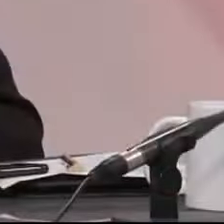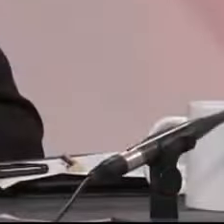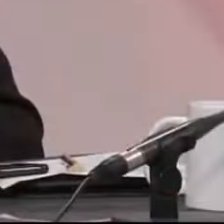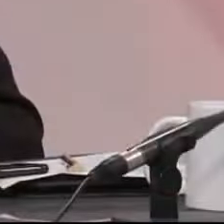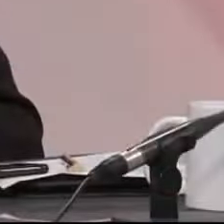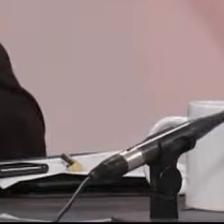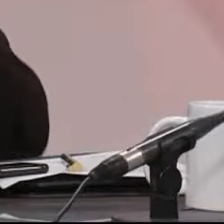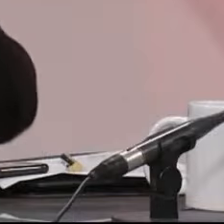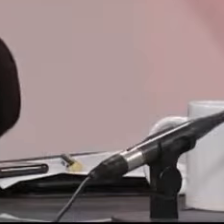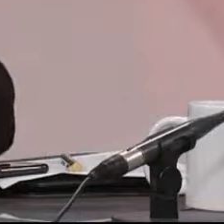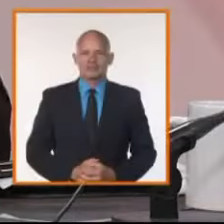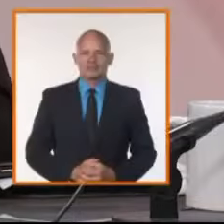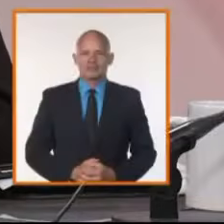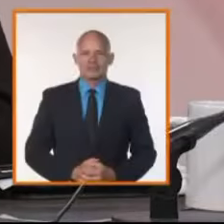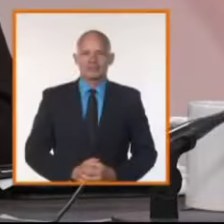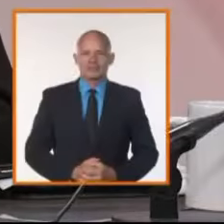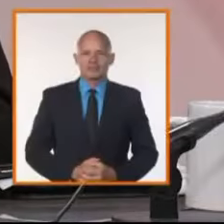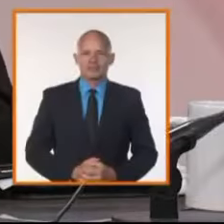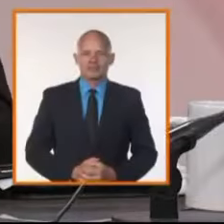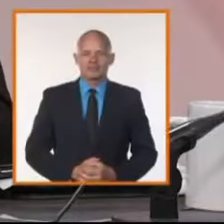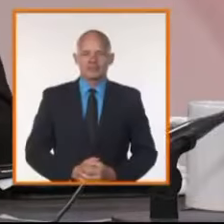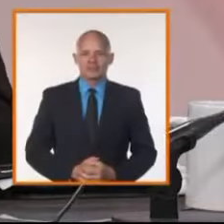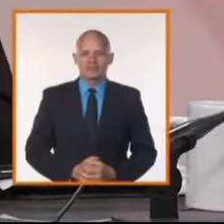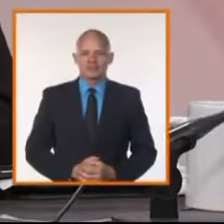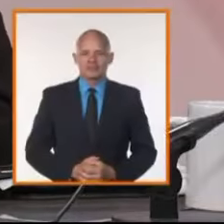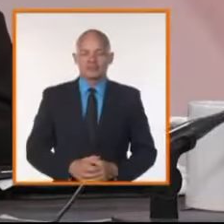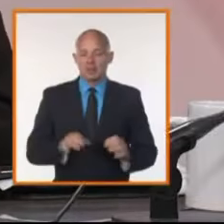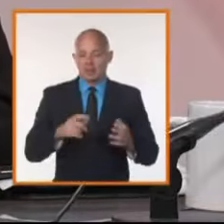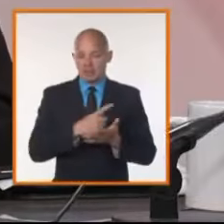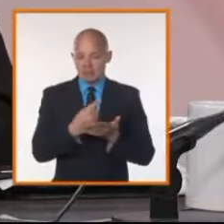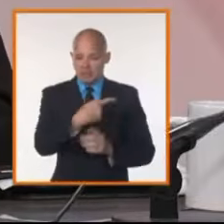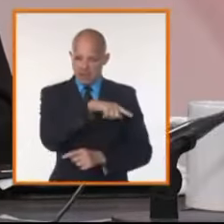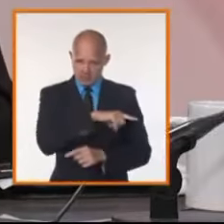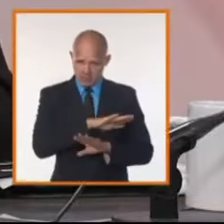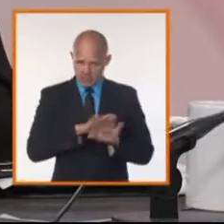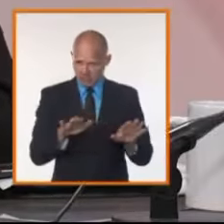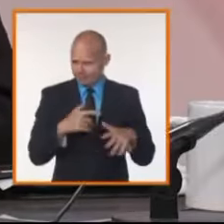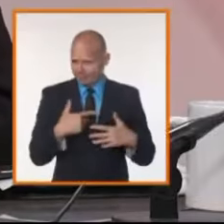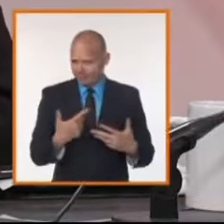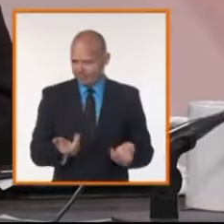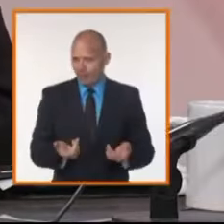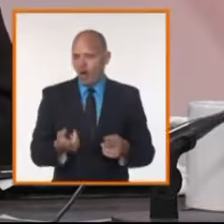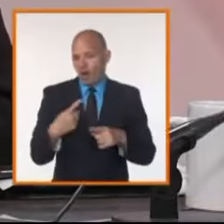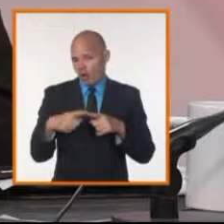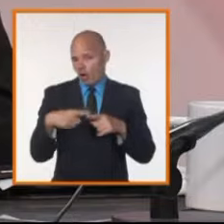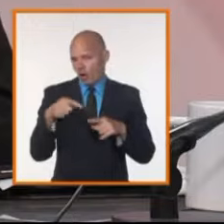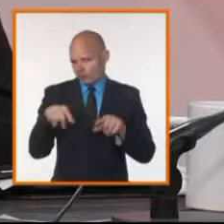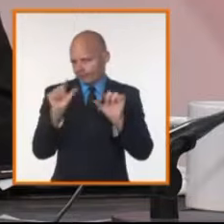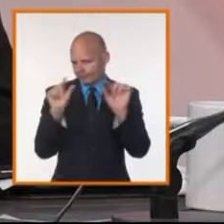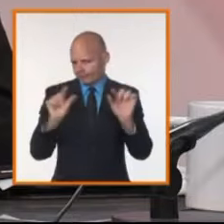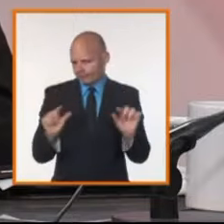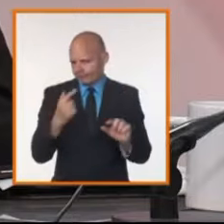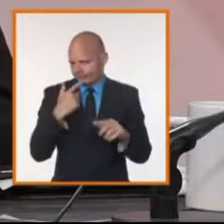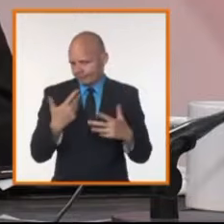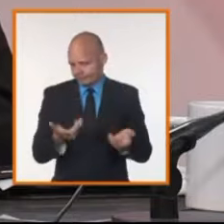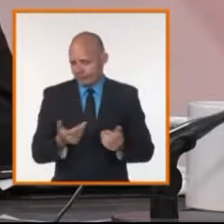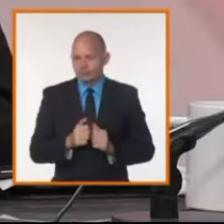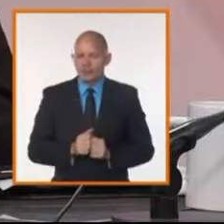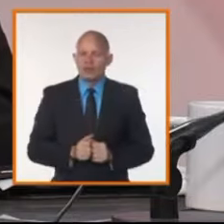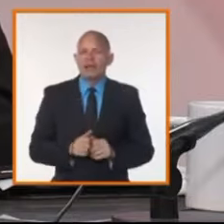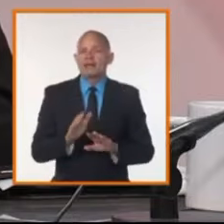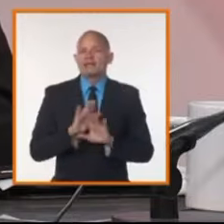redonda bueno y el mundo esta semana que pasó también tuvo mirada importante al encuentro que